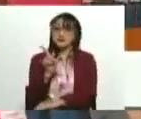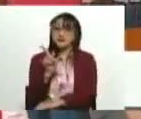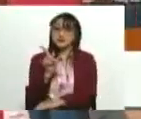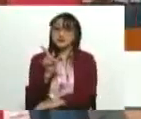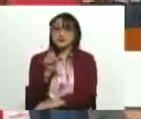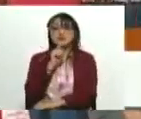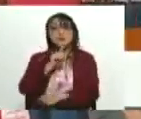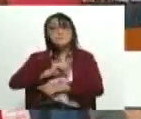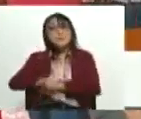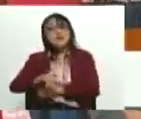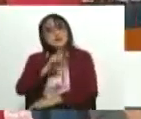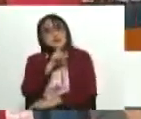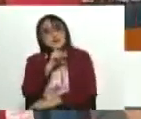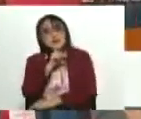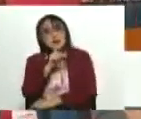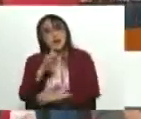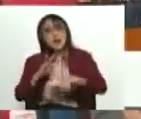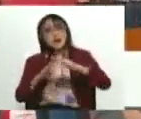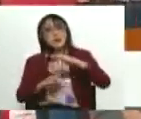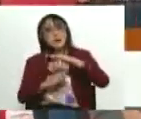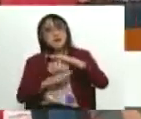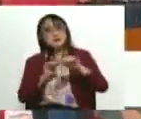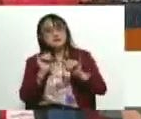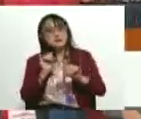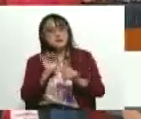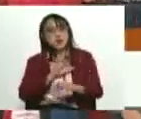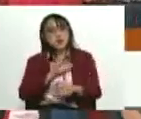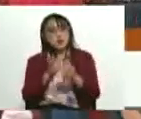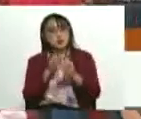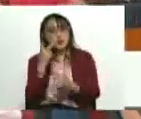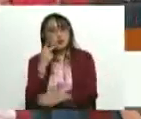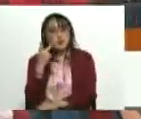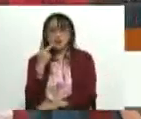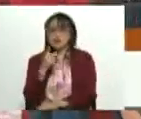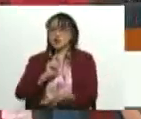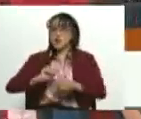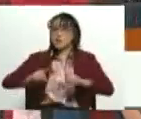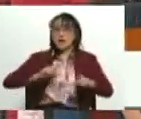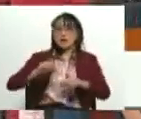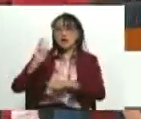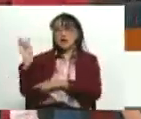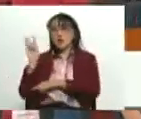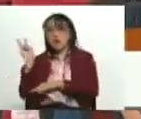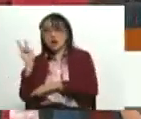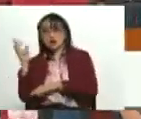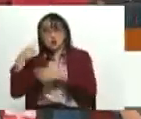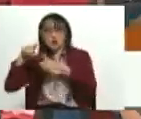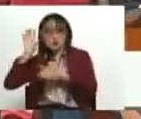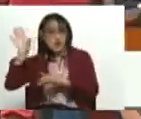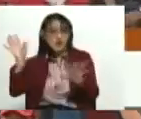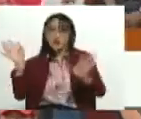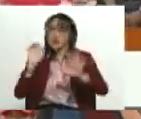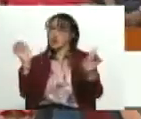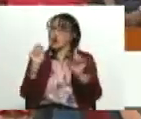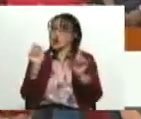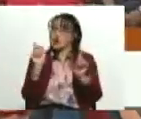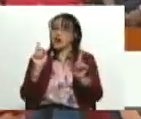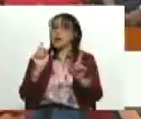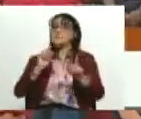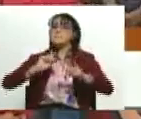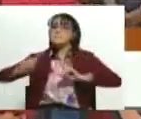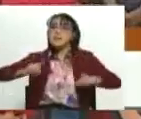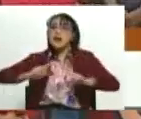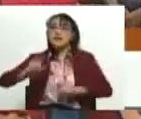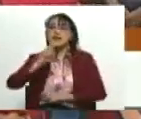quienes mandan son las bases del partido. Aquí no mandan de Washington, no, aquí quien manda es las bases